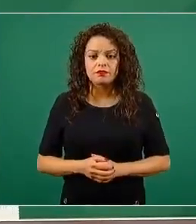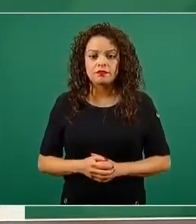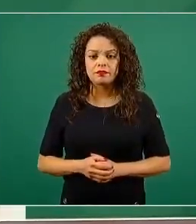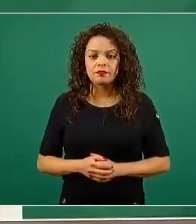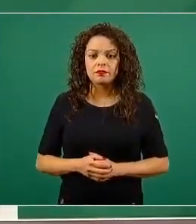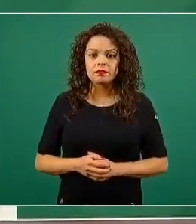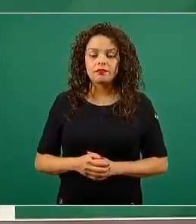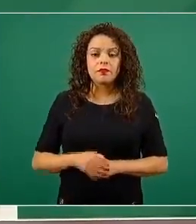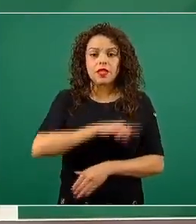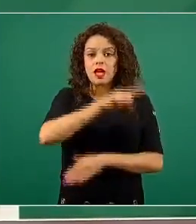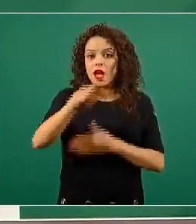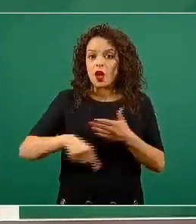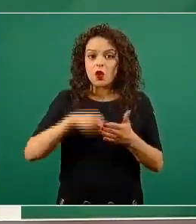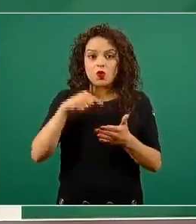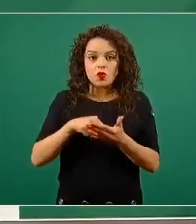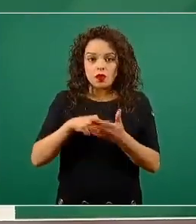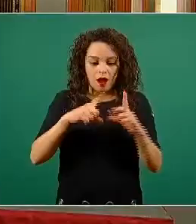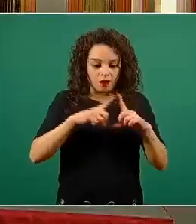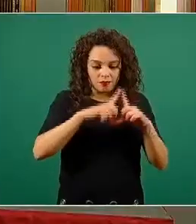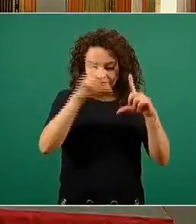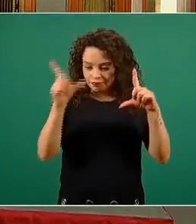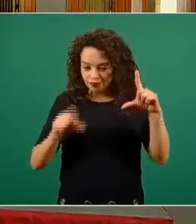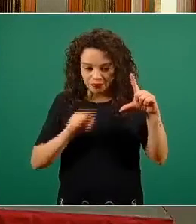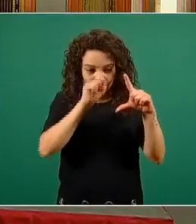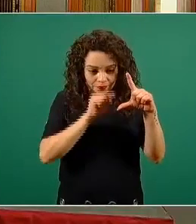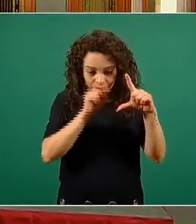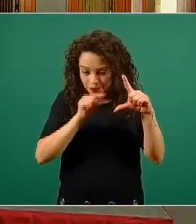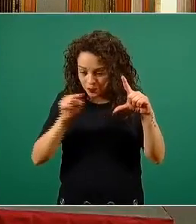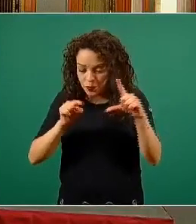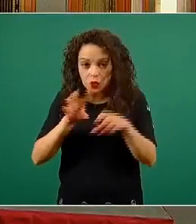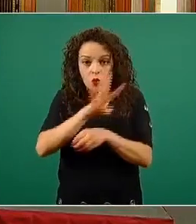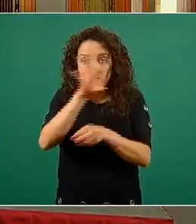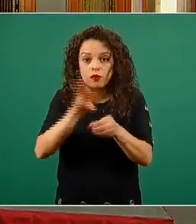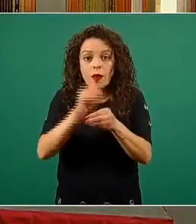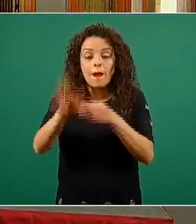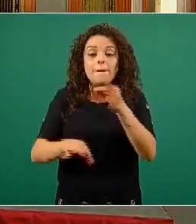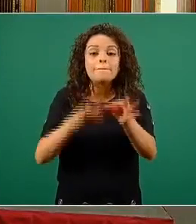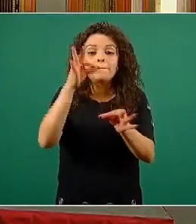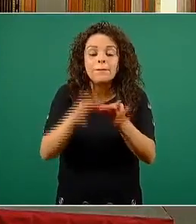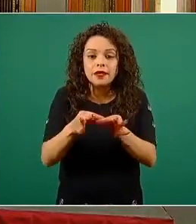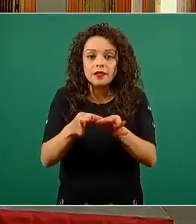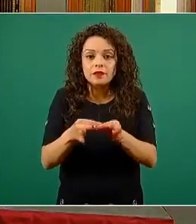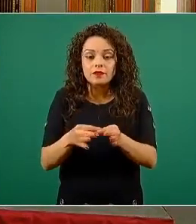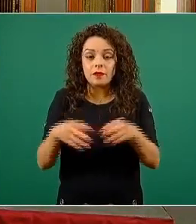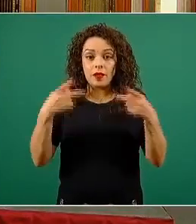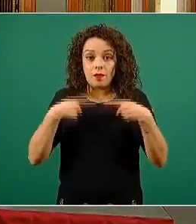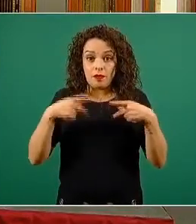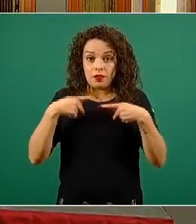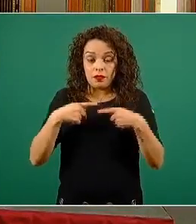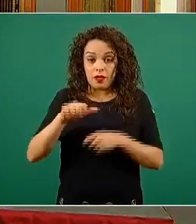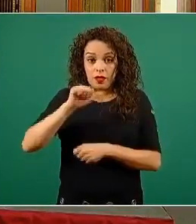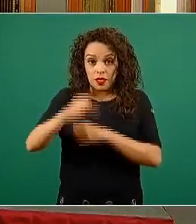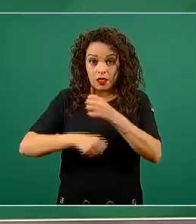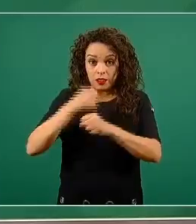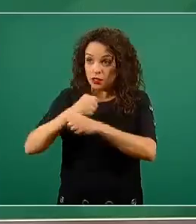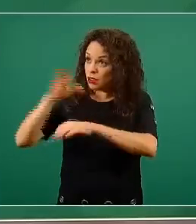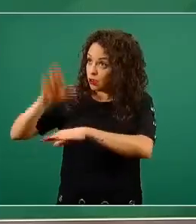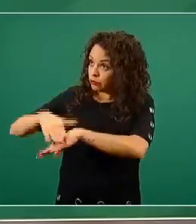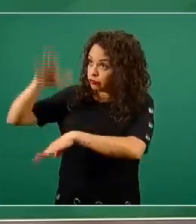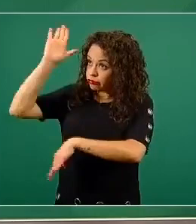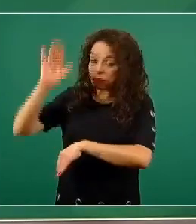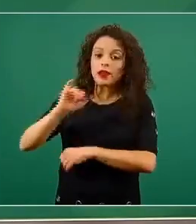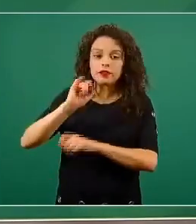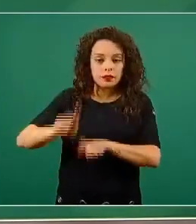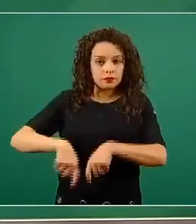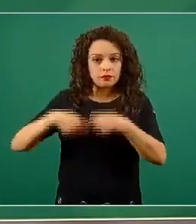todos los rincones de este país a todas las personas mayores de 16 años, de acuerdo a las indicaciones de la vacuna,